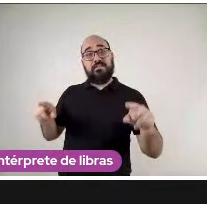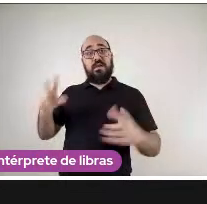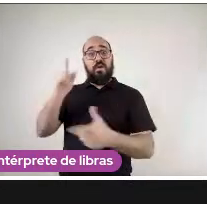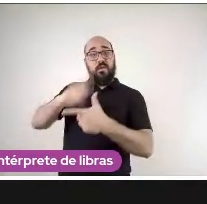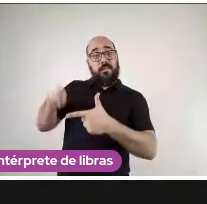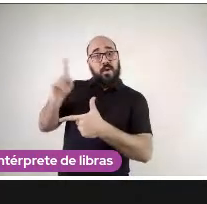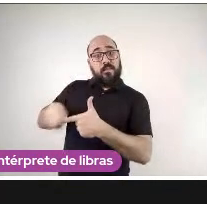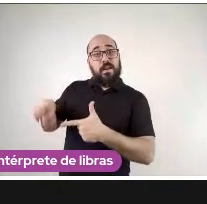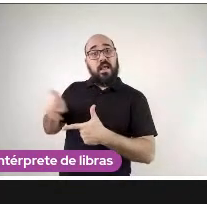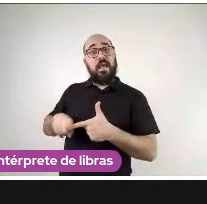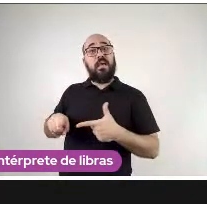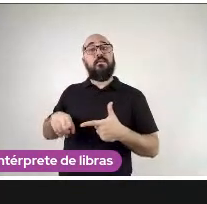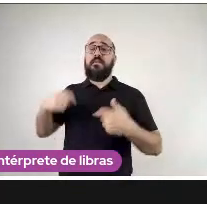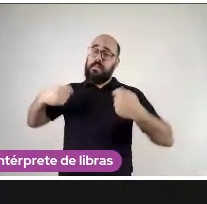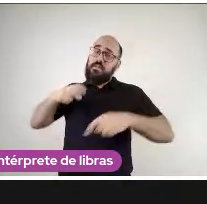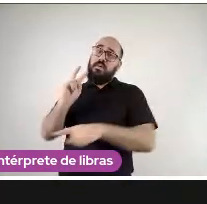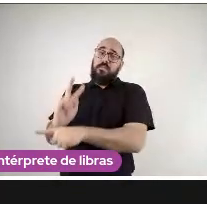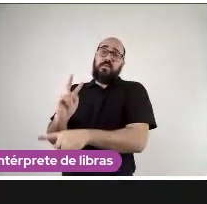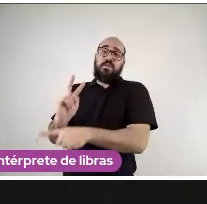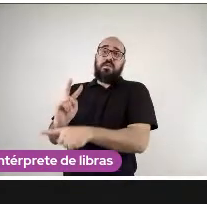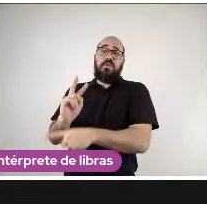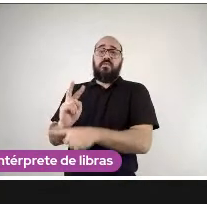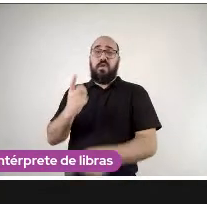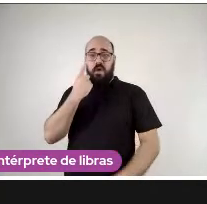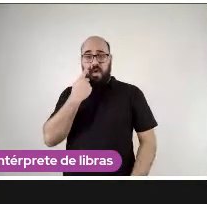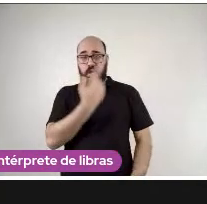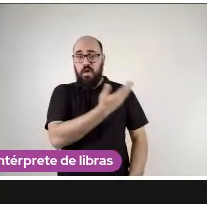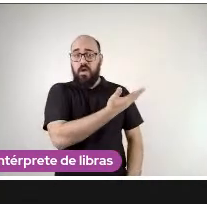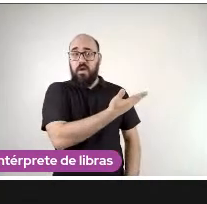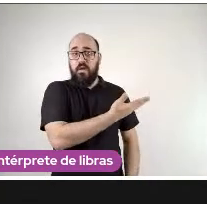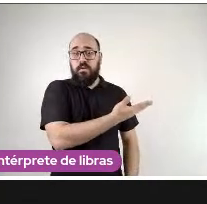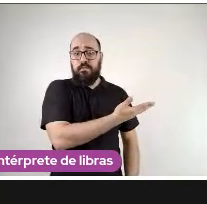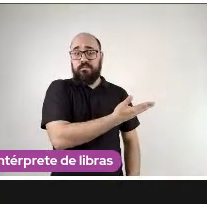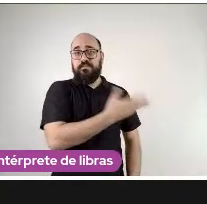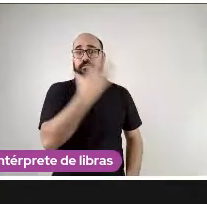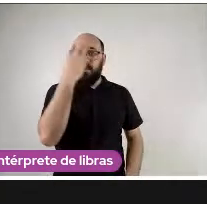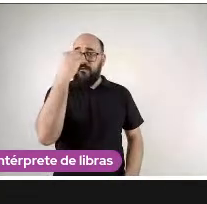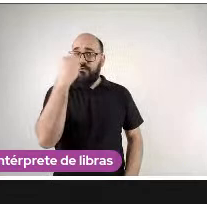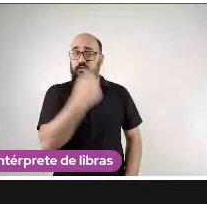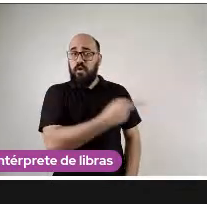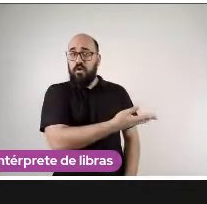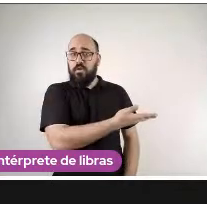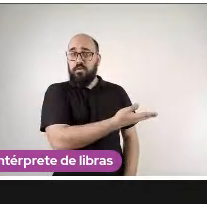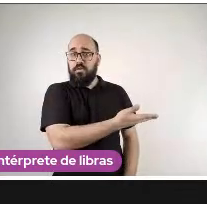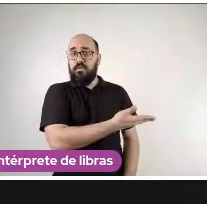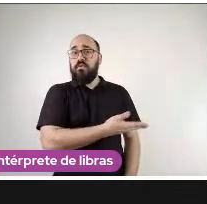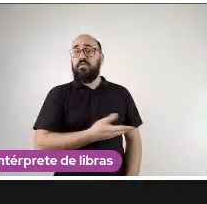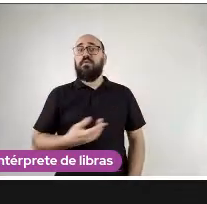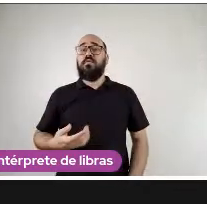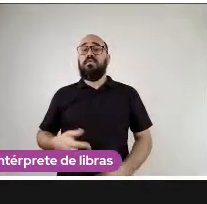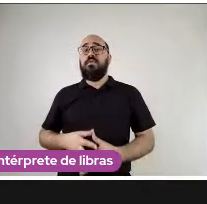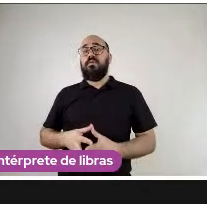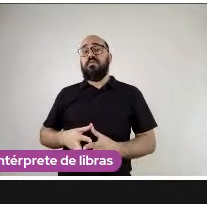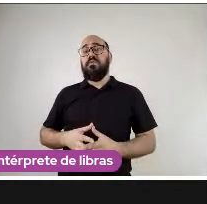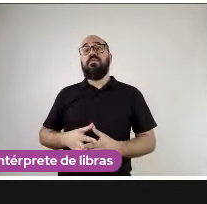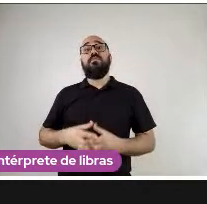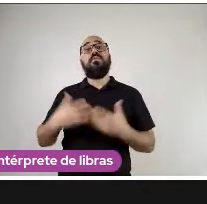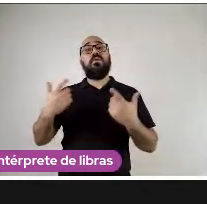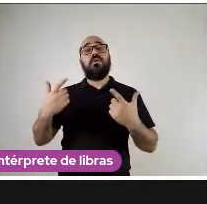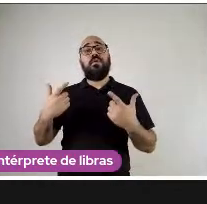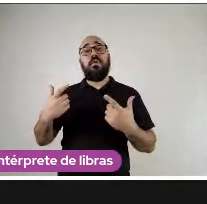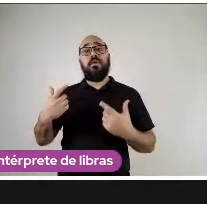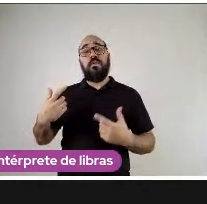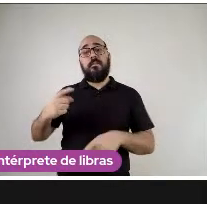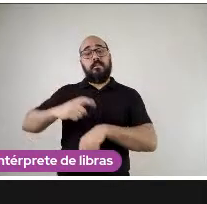Cuando las semillas crecen, tenemos estas mini plantas. Esperamos 2 meses a que hayan crecido suficiente la raíz para